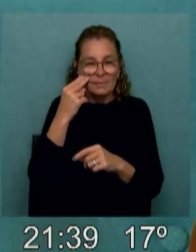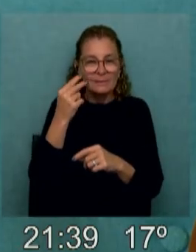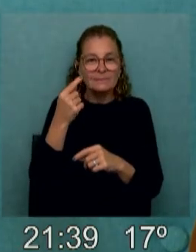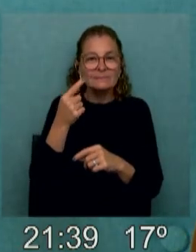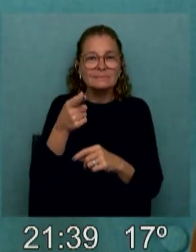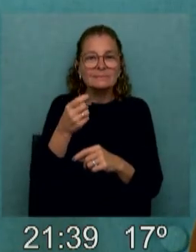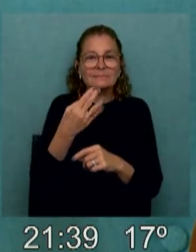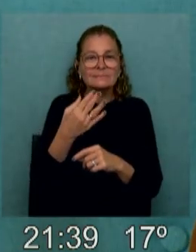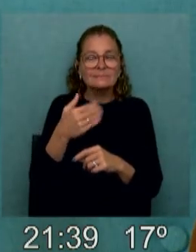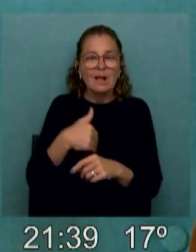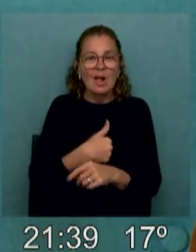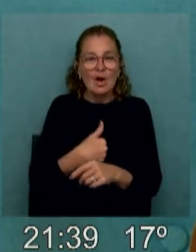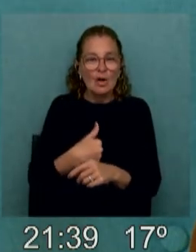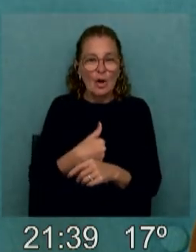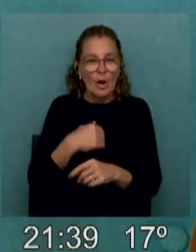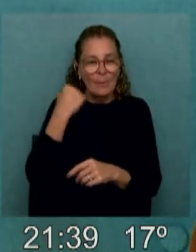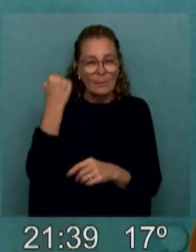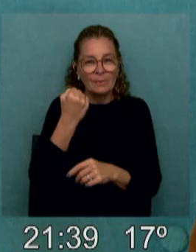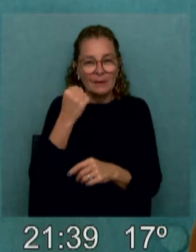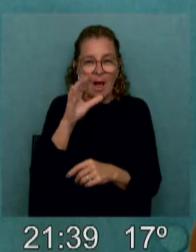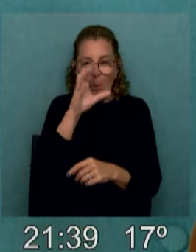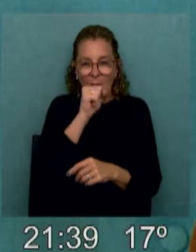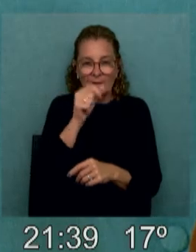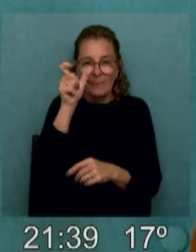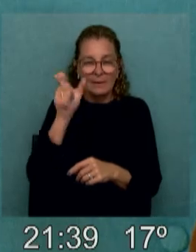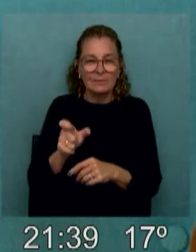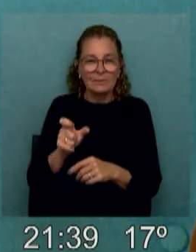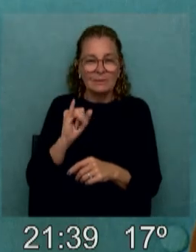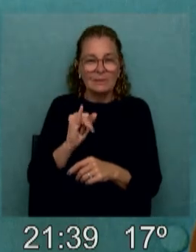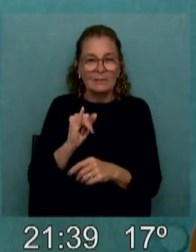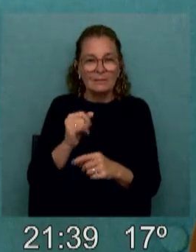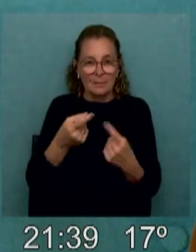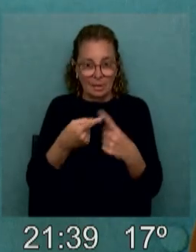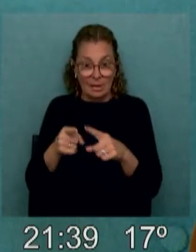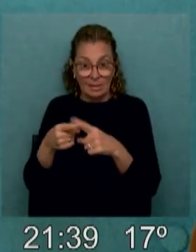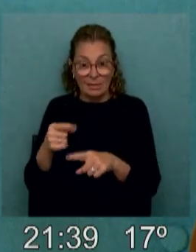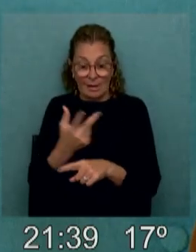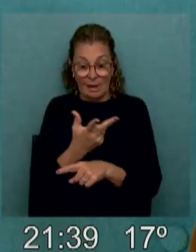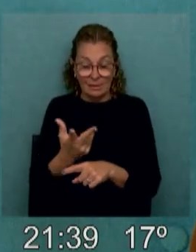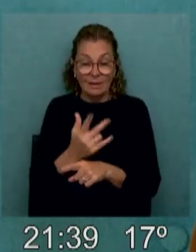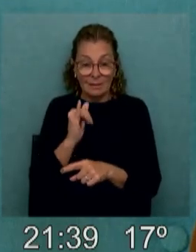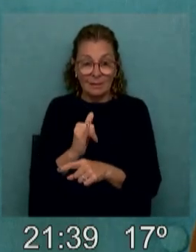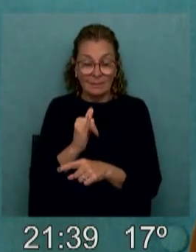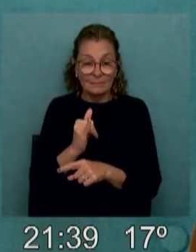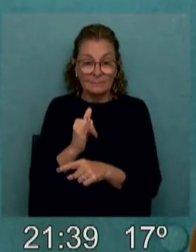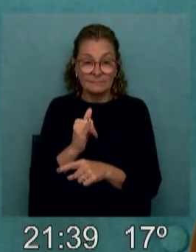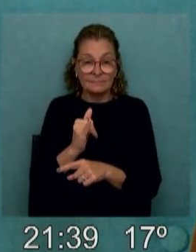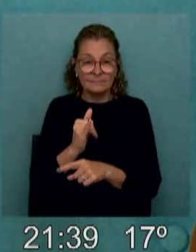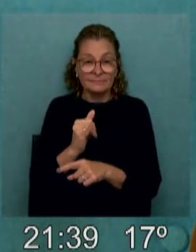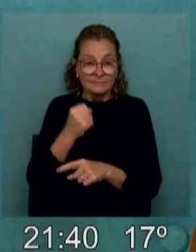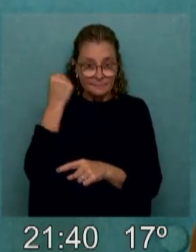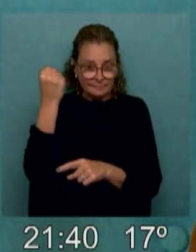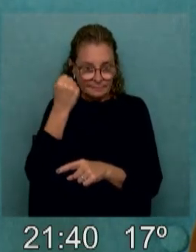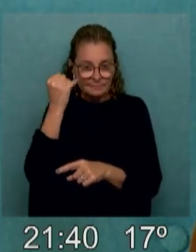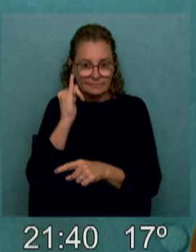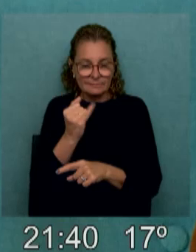sobre todo el rol del productor es fundamental. Que resista, ¿no? Son personas que de repente son muy distintos, esas personas, y súper talentosas,